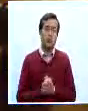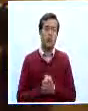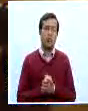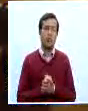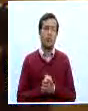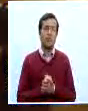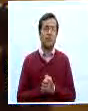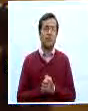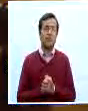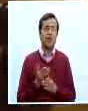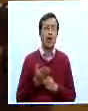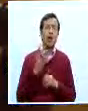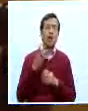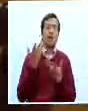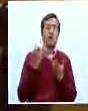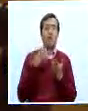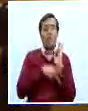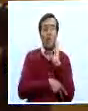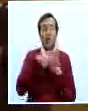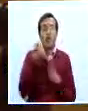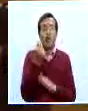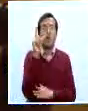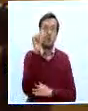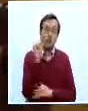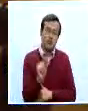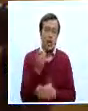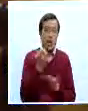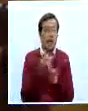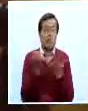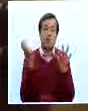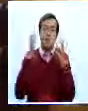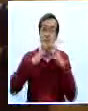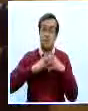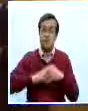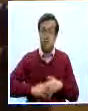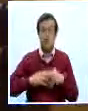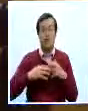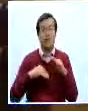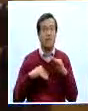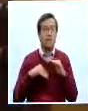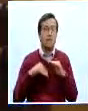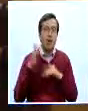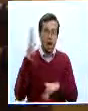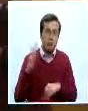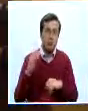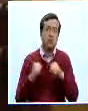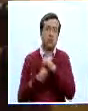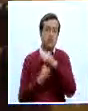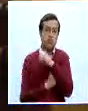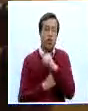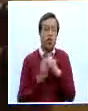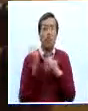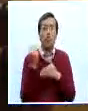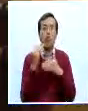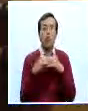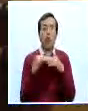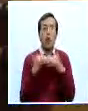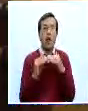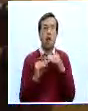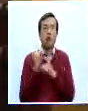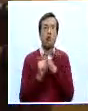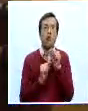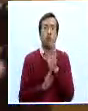reducción de lo que es de los precios del Valle de petróleo una un incremento más bien dicho un fortalecimiento de la moneda del dólar y así